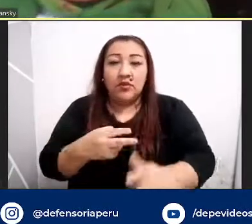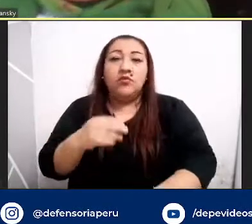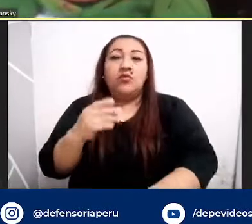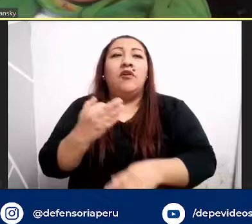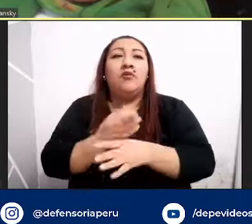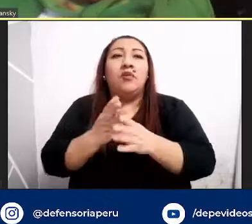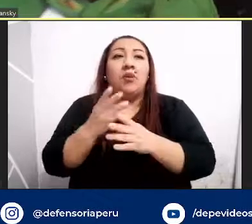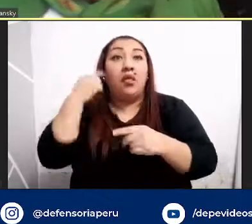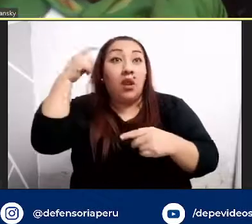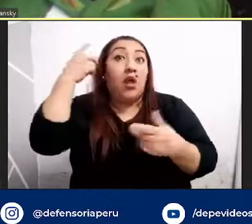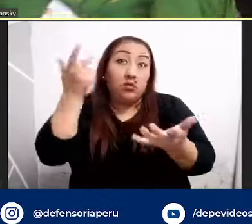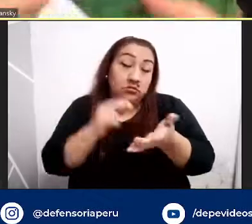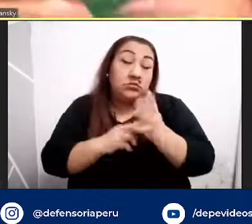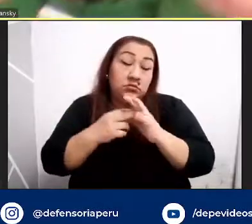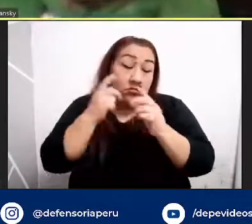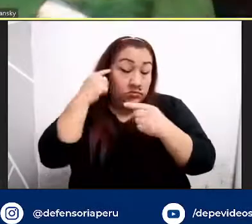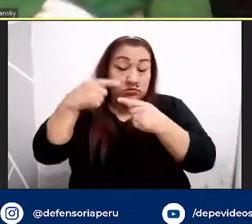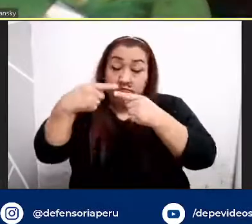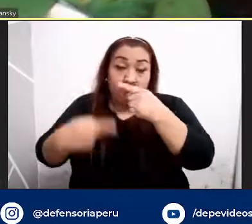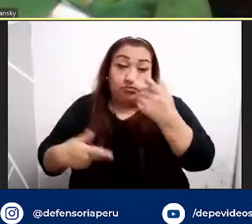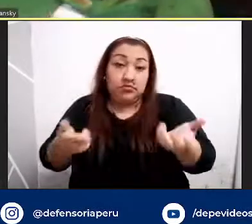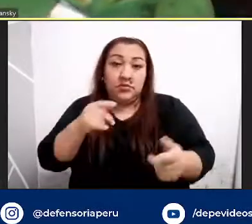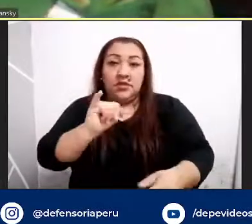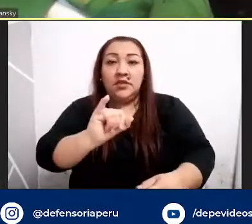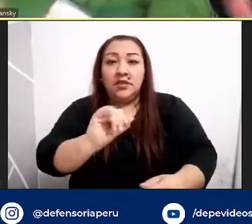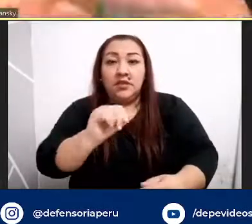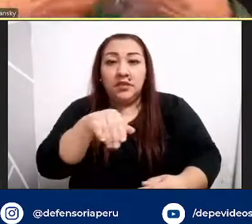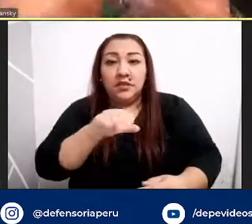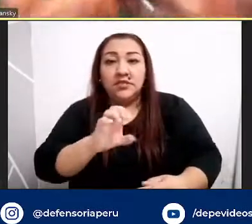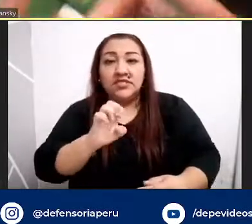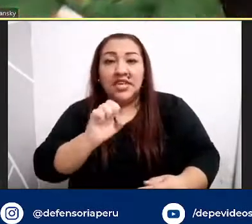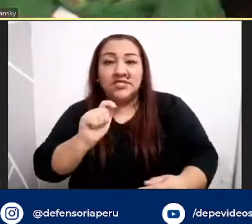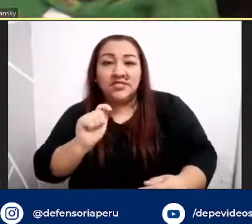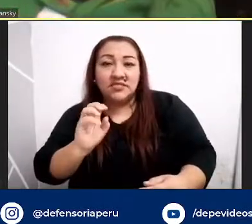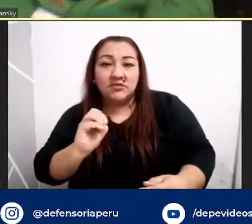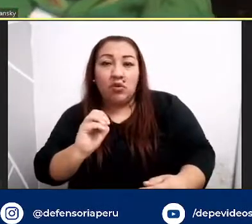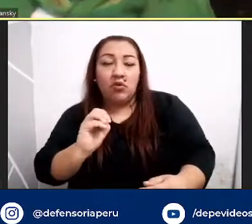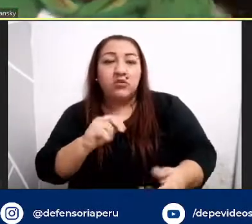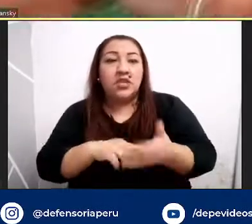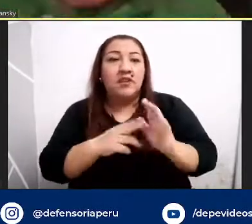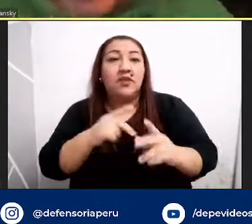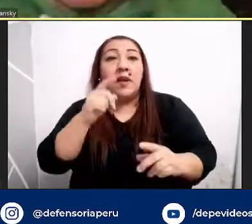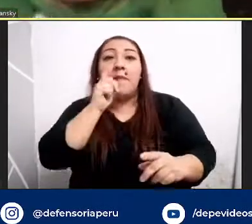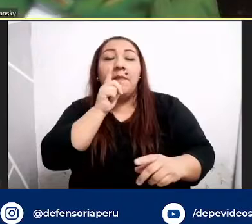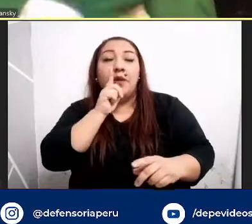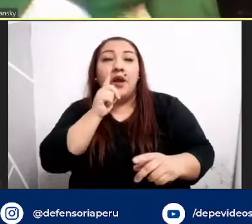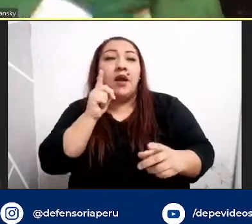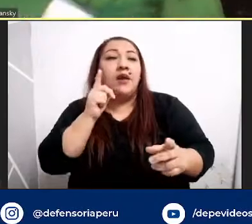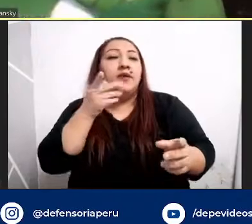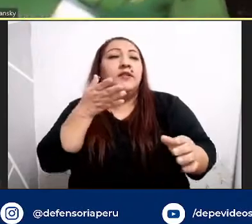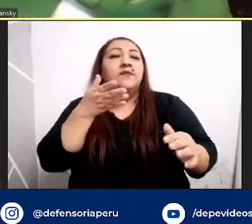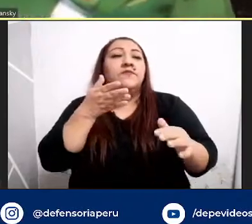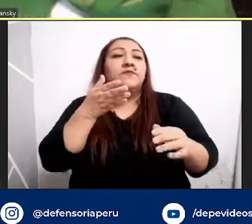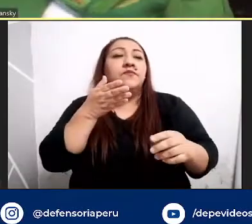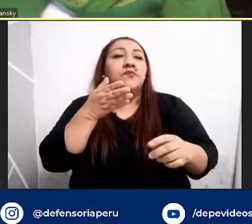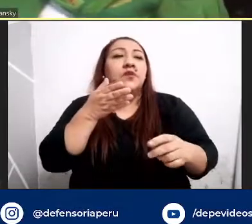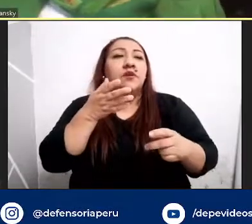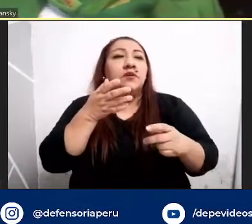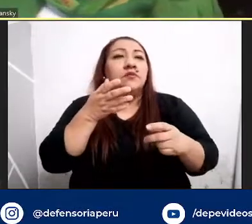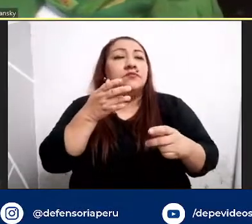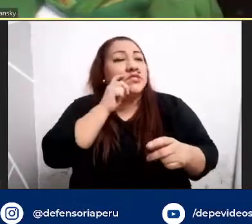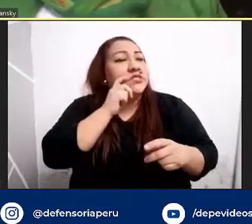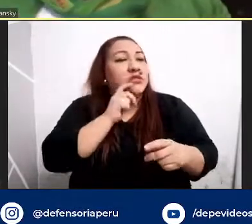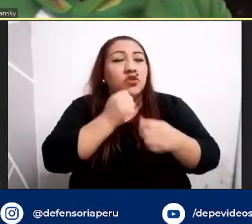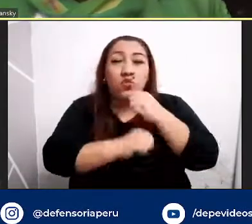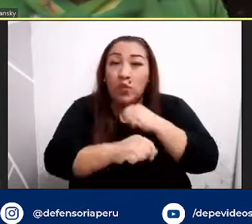esa. El incesto hace muchos siglos que ha sido prohibido por razones que todos conocemos y